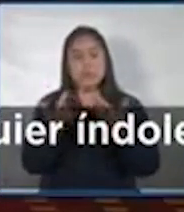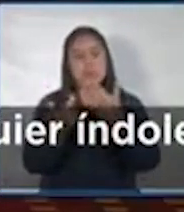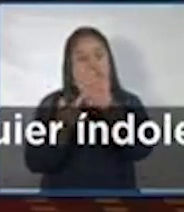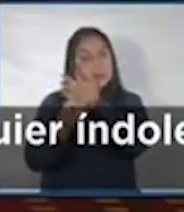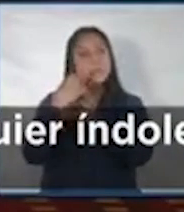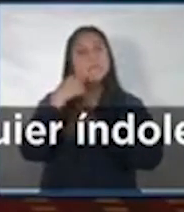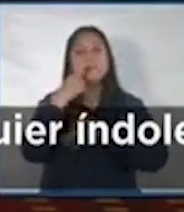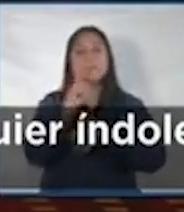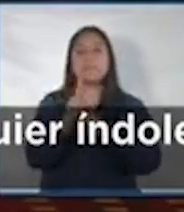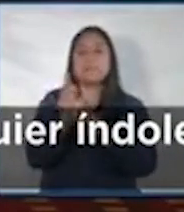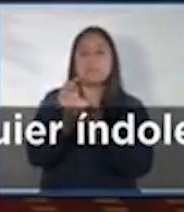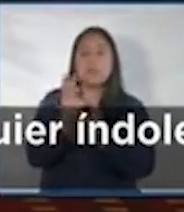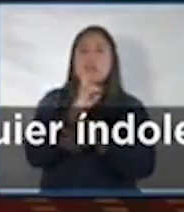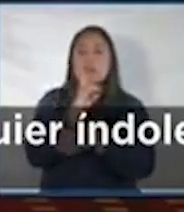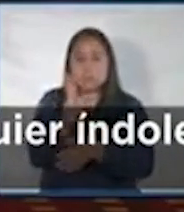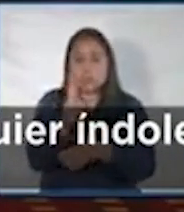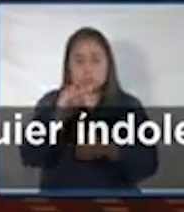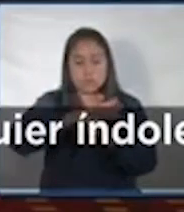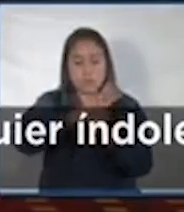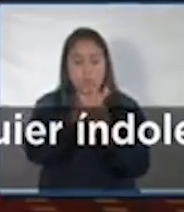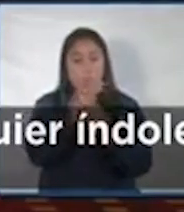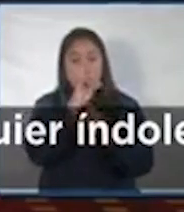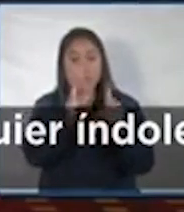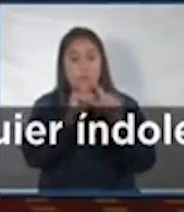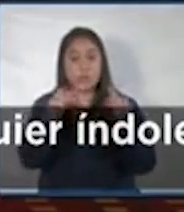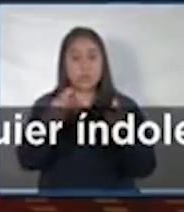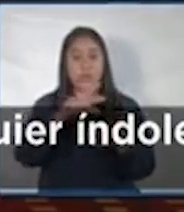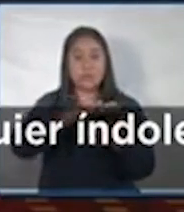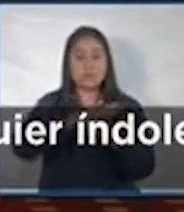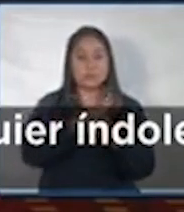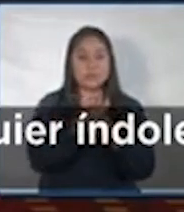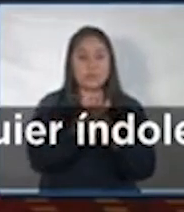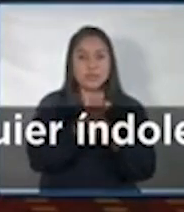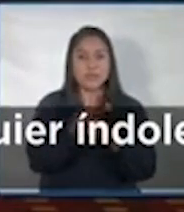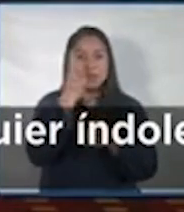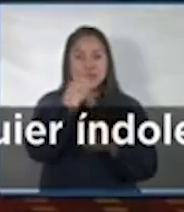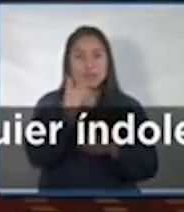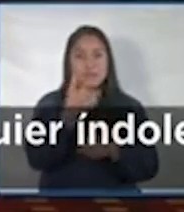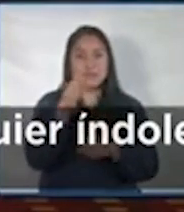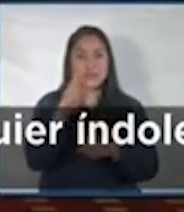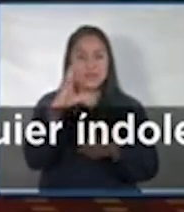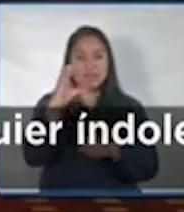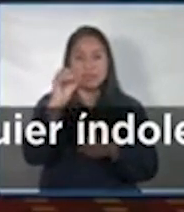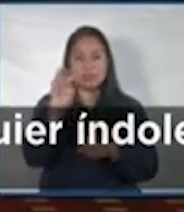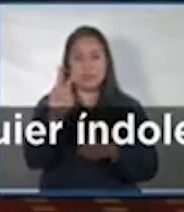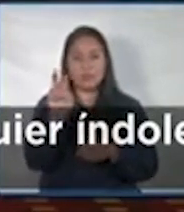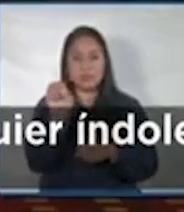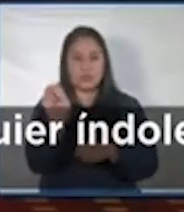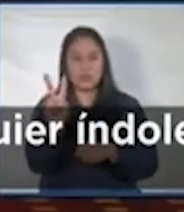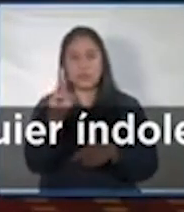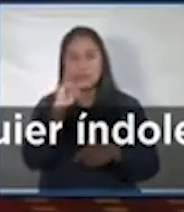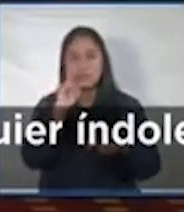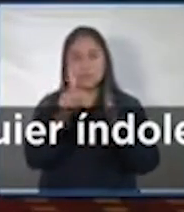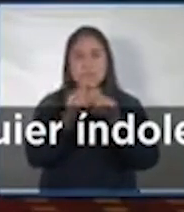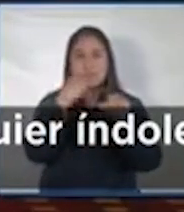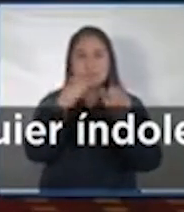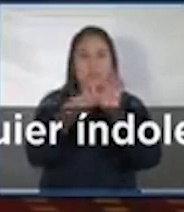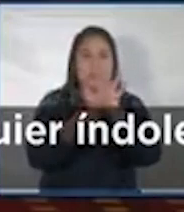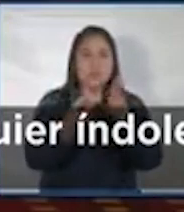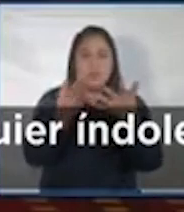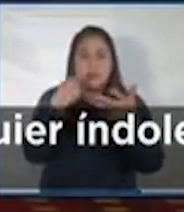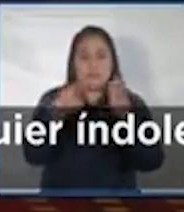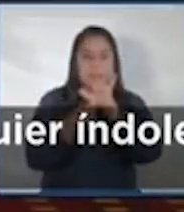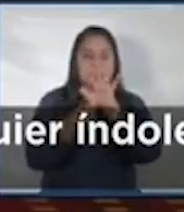contención y respuesta al virus identificado como SARS-CoV-2 y sus variantes que provocan la enfermedad